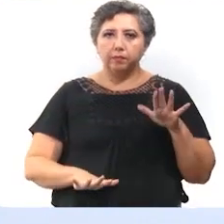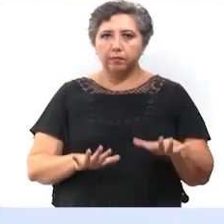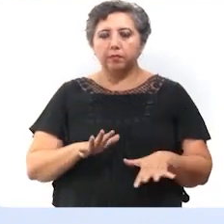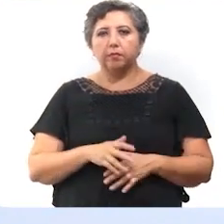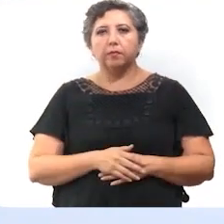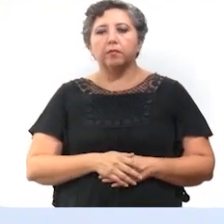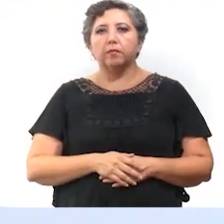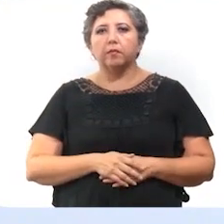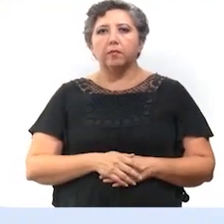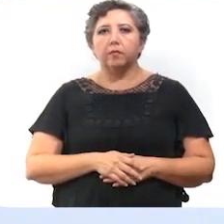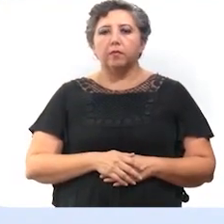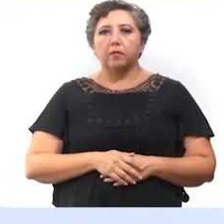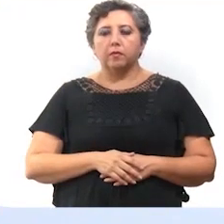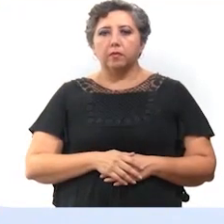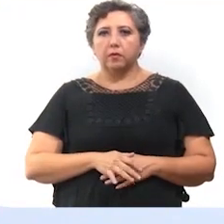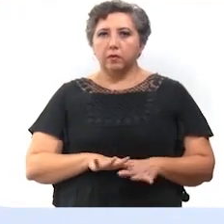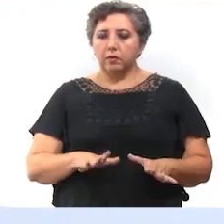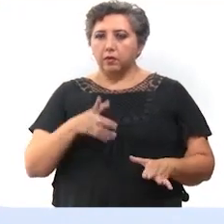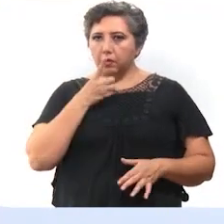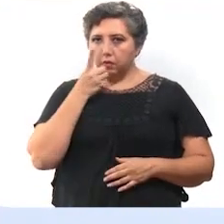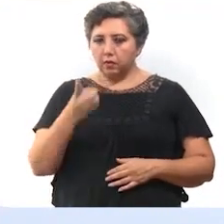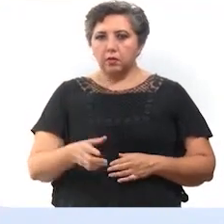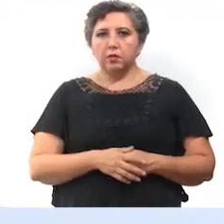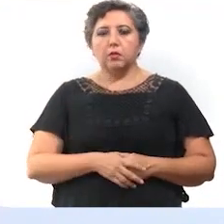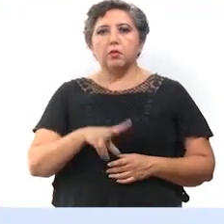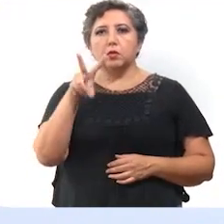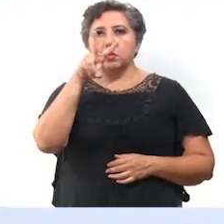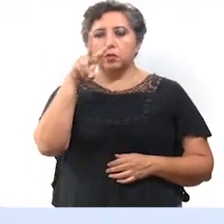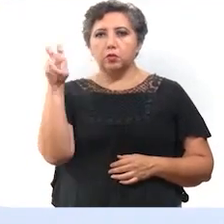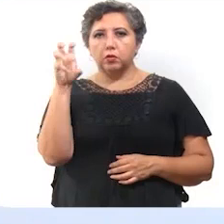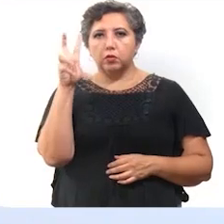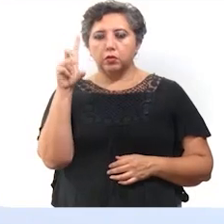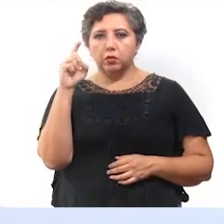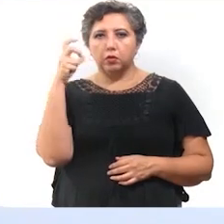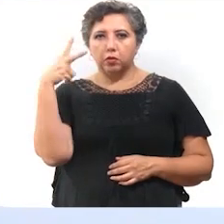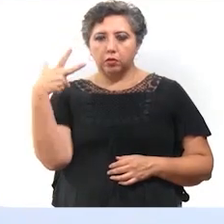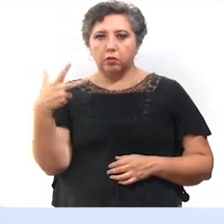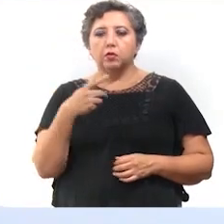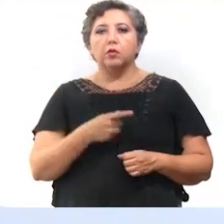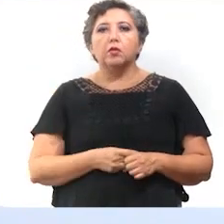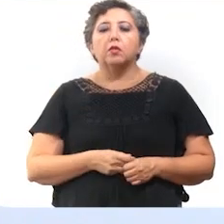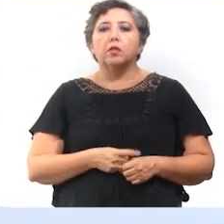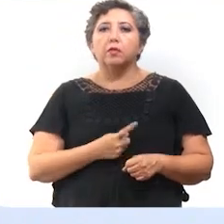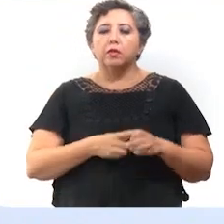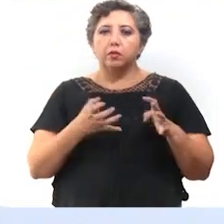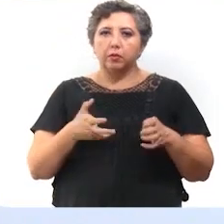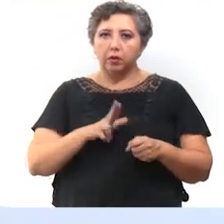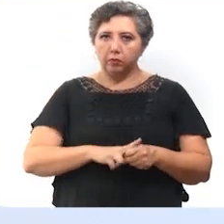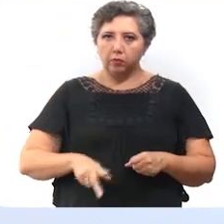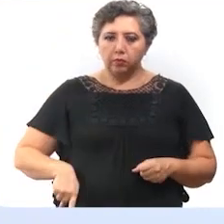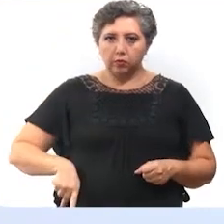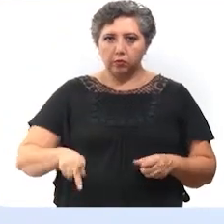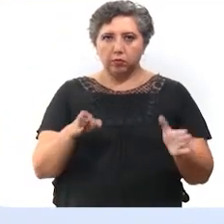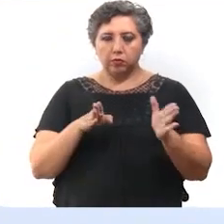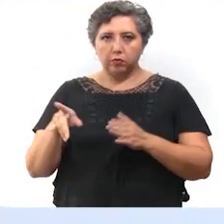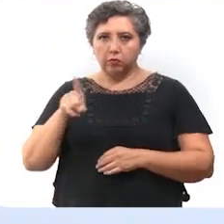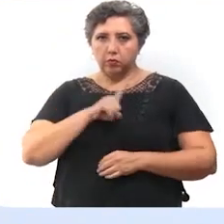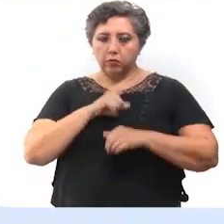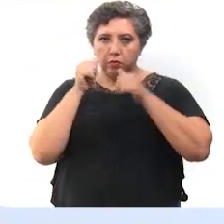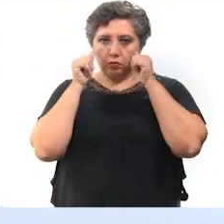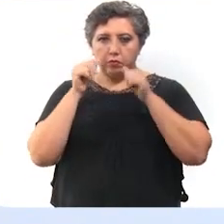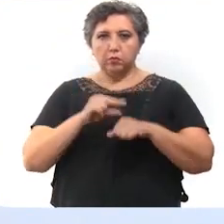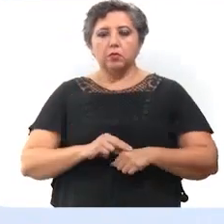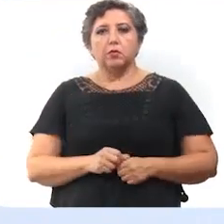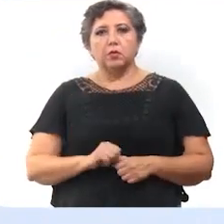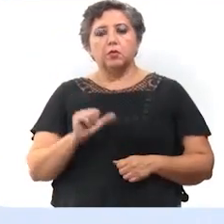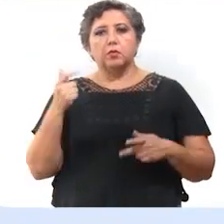Presentan síntomas leves. Como ya se mencionó, 238 de los casos positivos están en hospitales públicos y en aislamiento